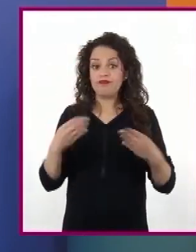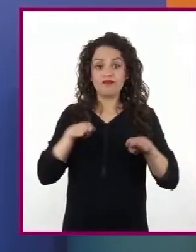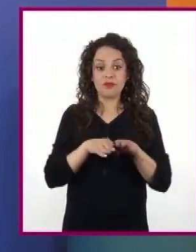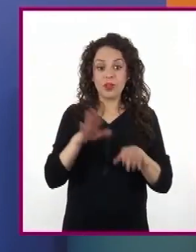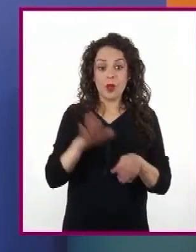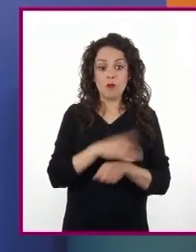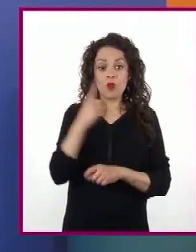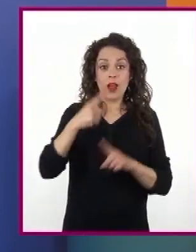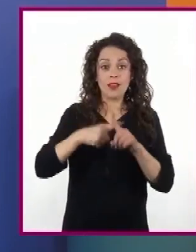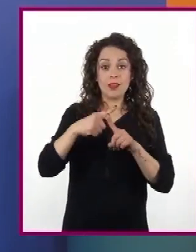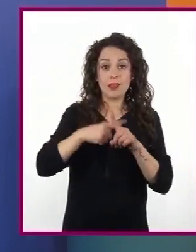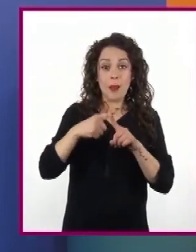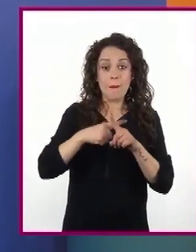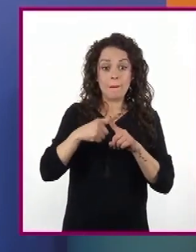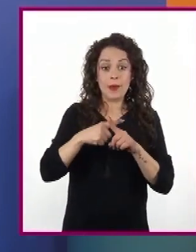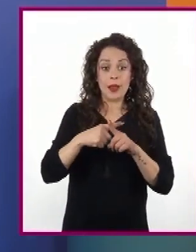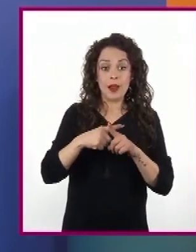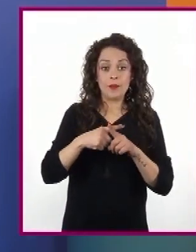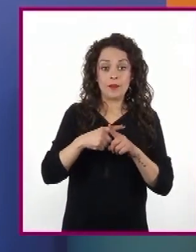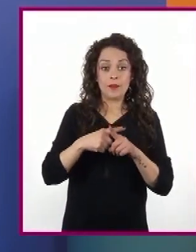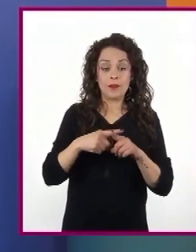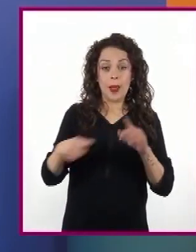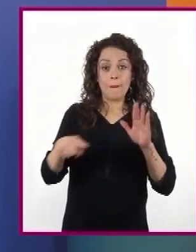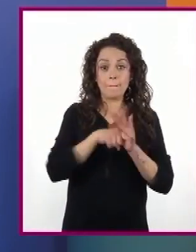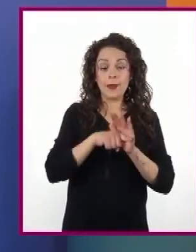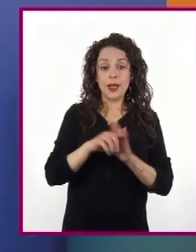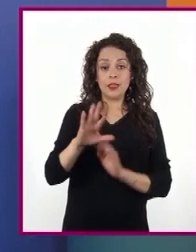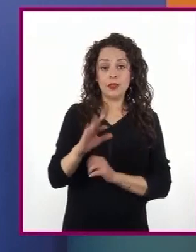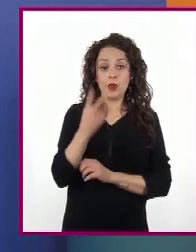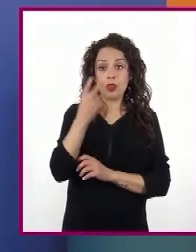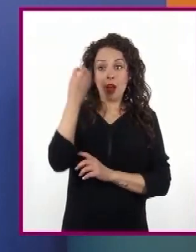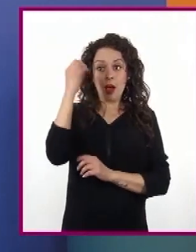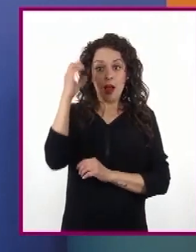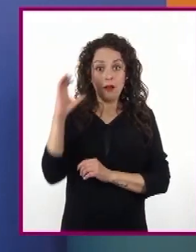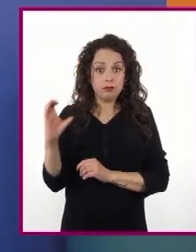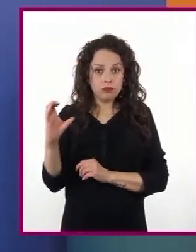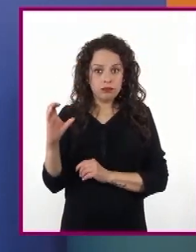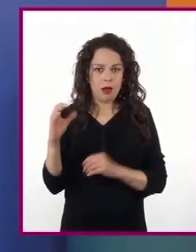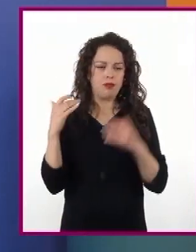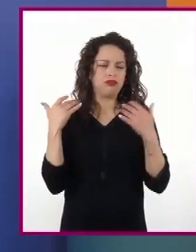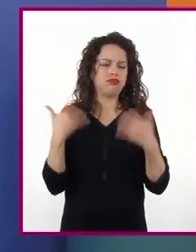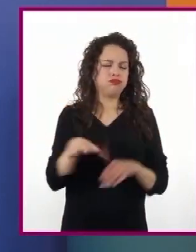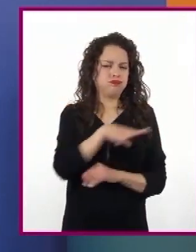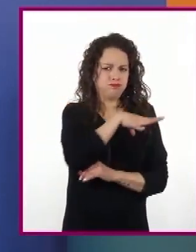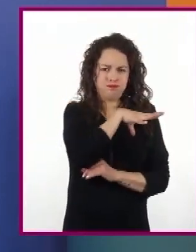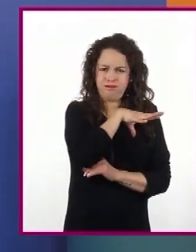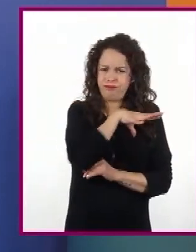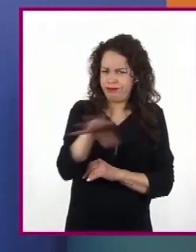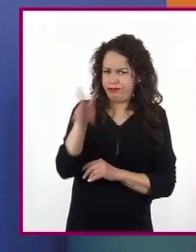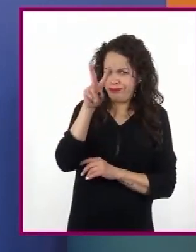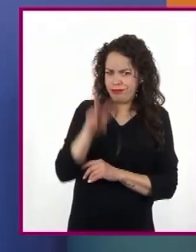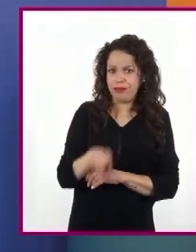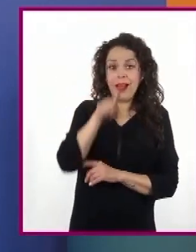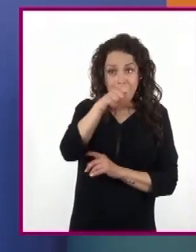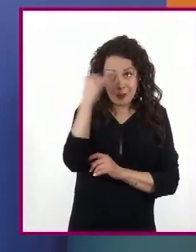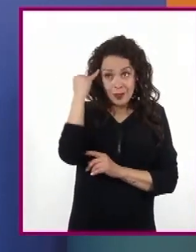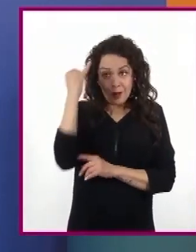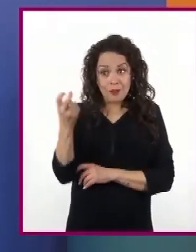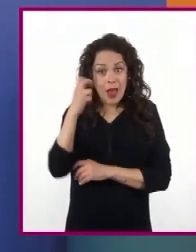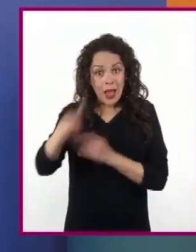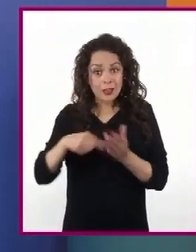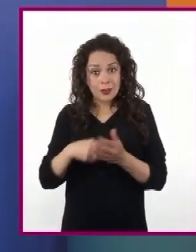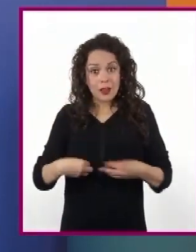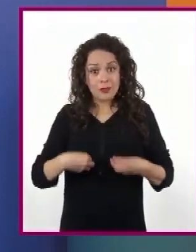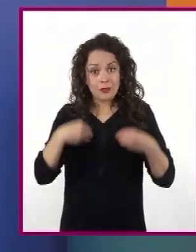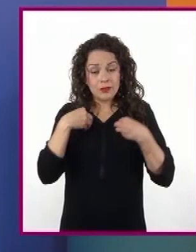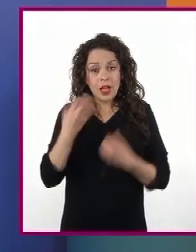temperatura llega a los menos 52 grados Celsius. Increíble, ¿no? Imagínate vivir en un lugar donde están